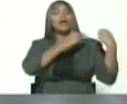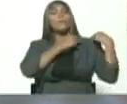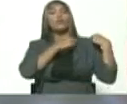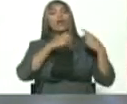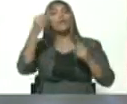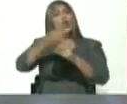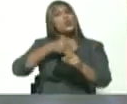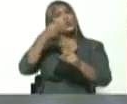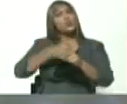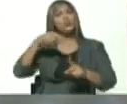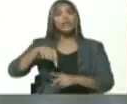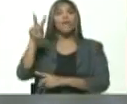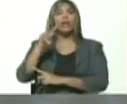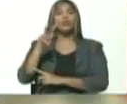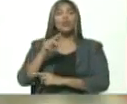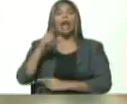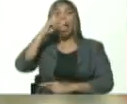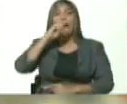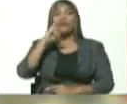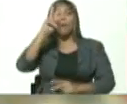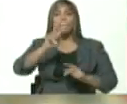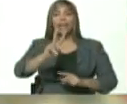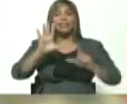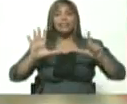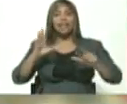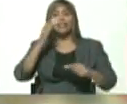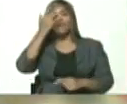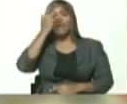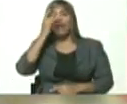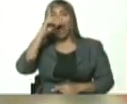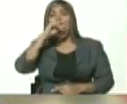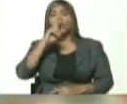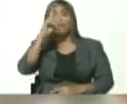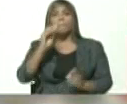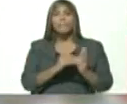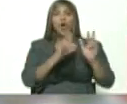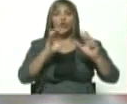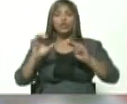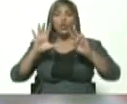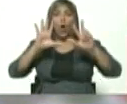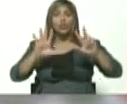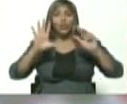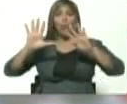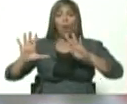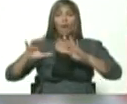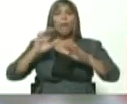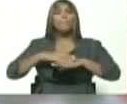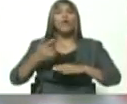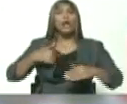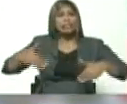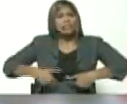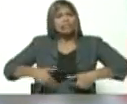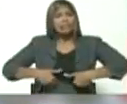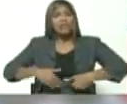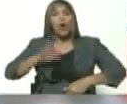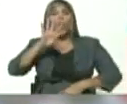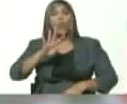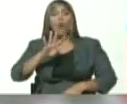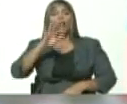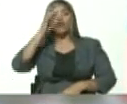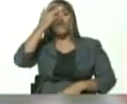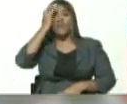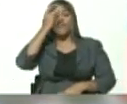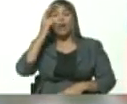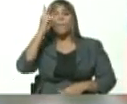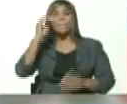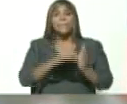aquel 27 de febrero del 89, por su esfuerzo, por su liderazgo. El 4 de febrero de